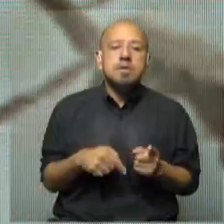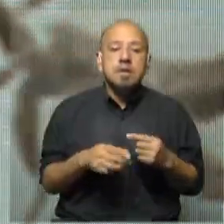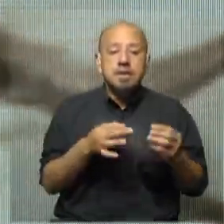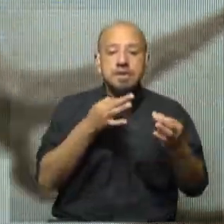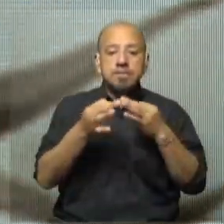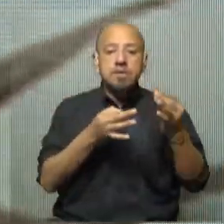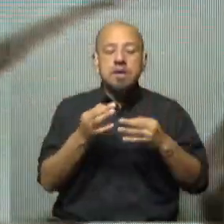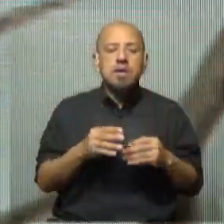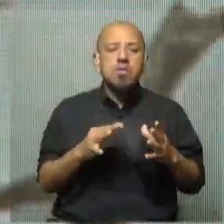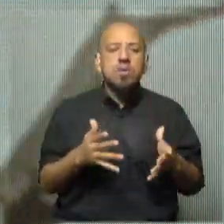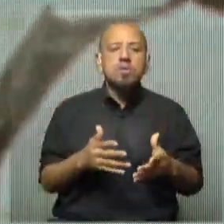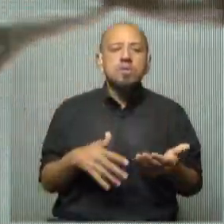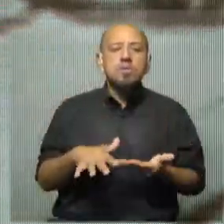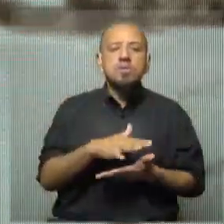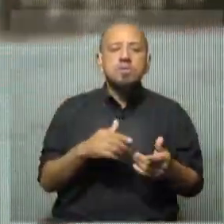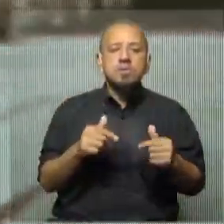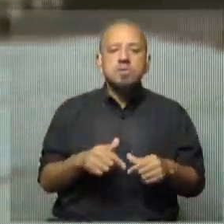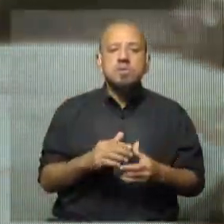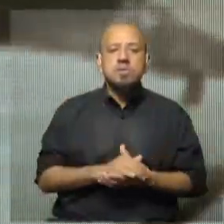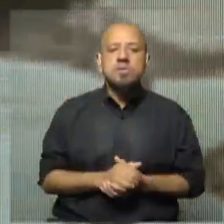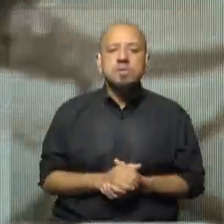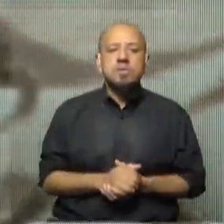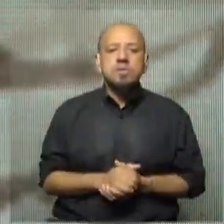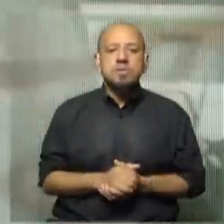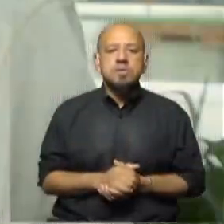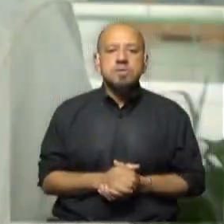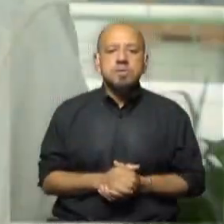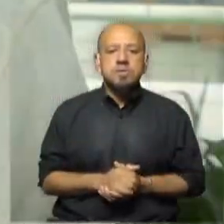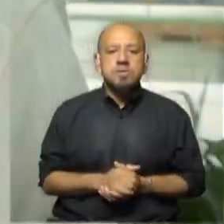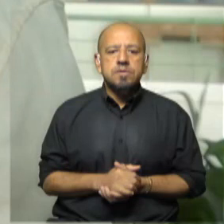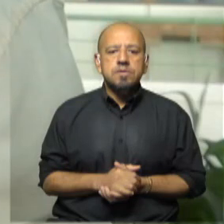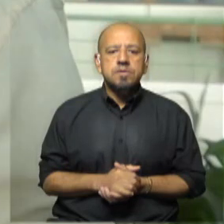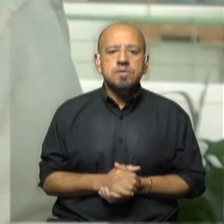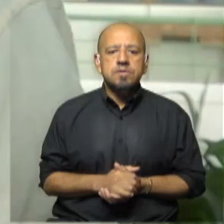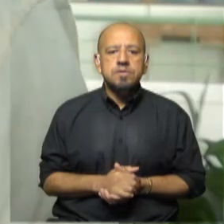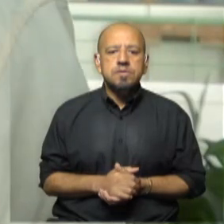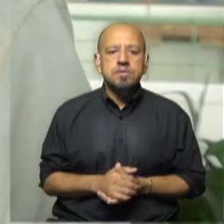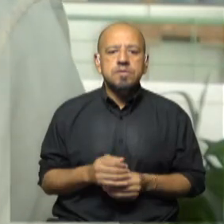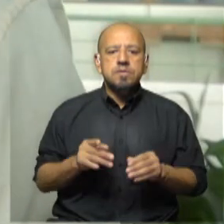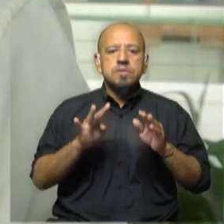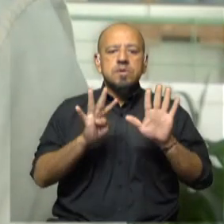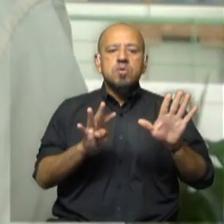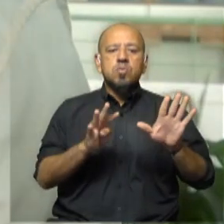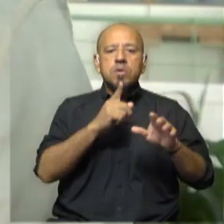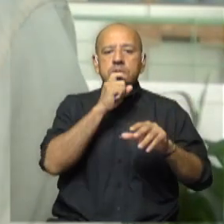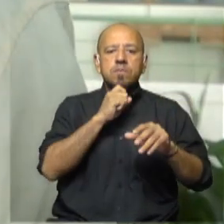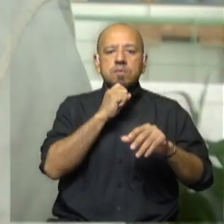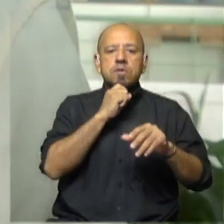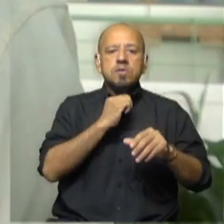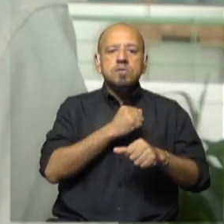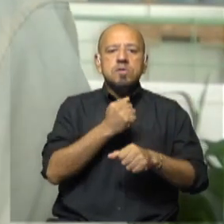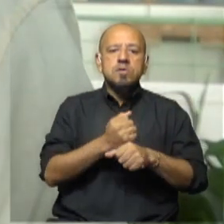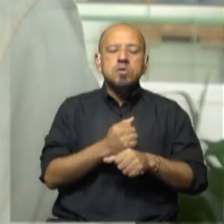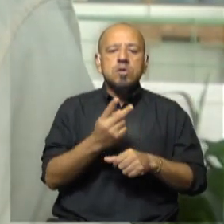explicar cuáles son las condiciones de esta emergencia declarada actualmente. Prácticamente desde el 9 de marzo del 2020 hasta